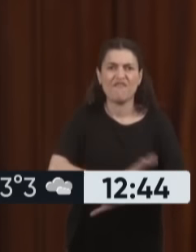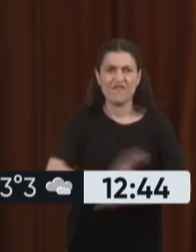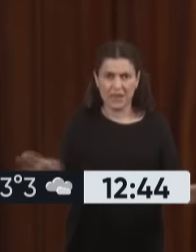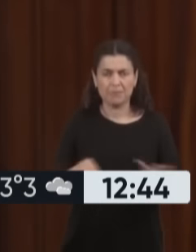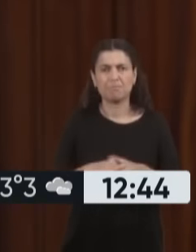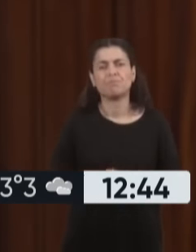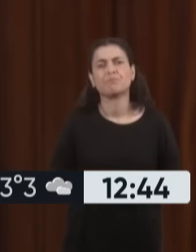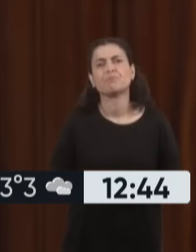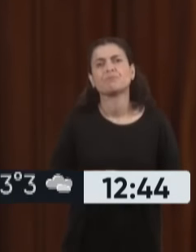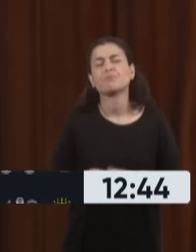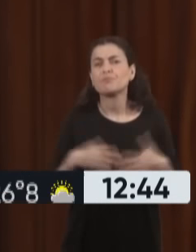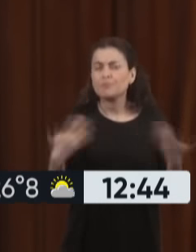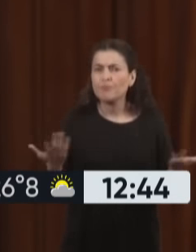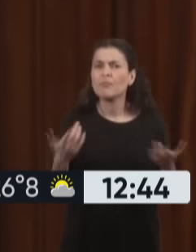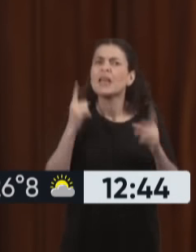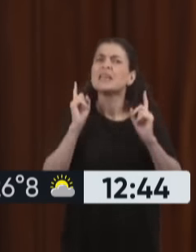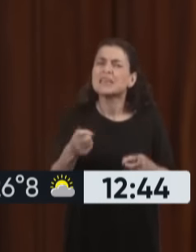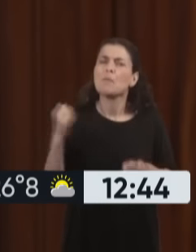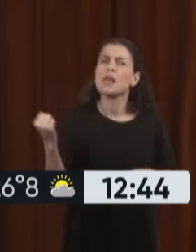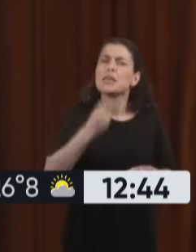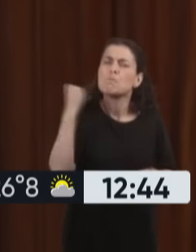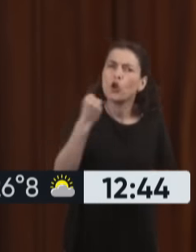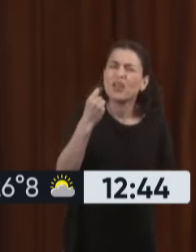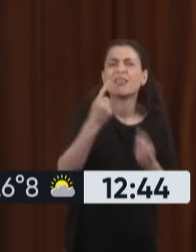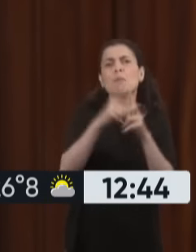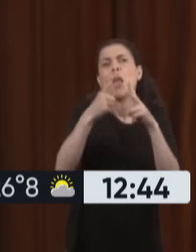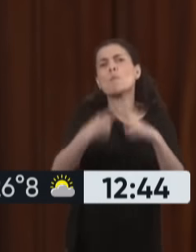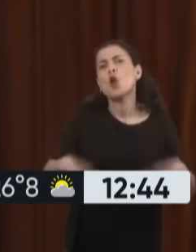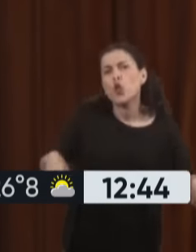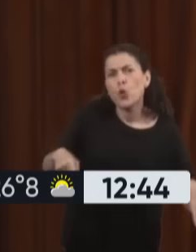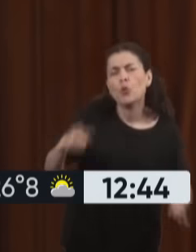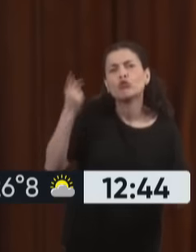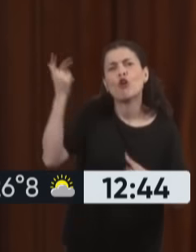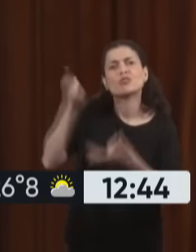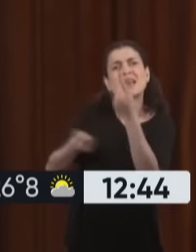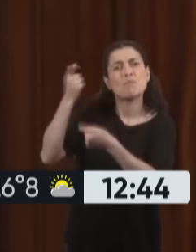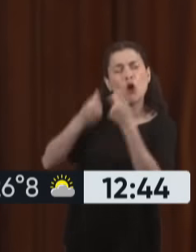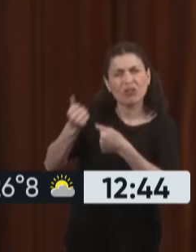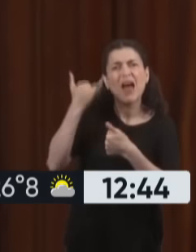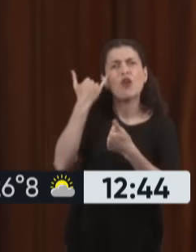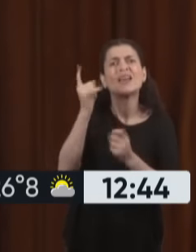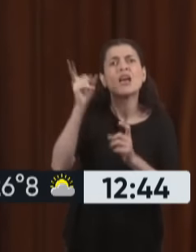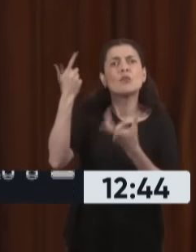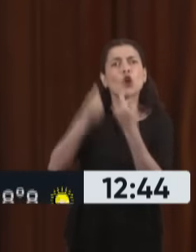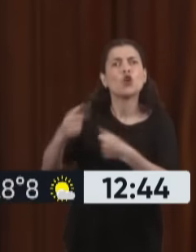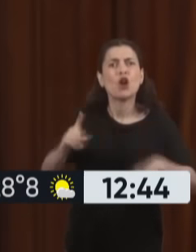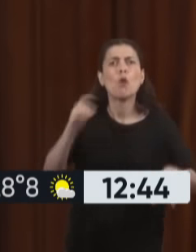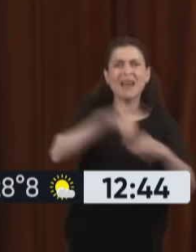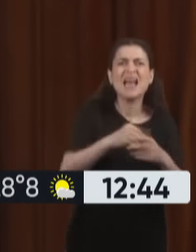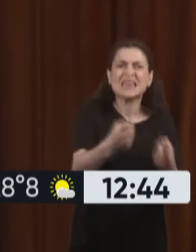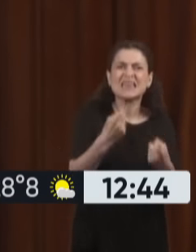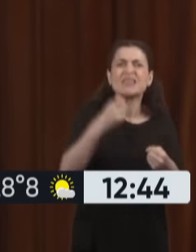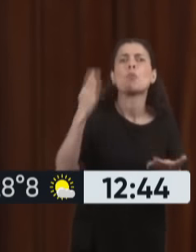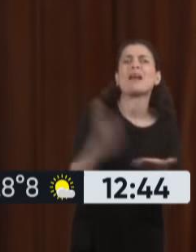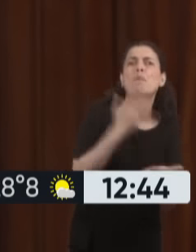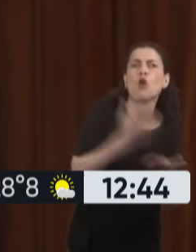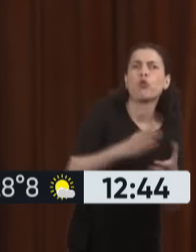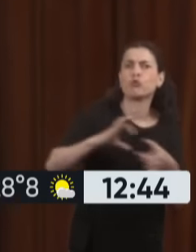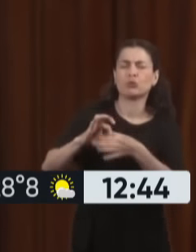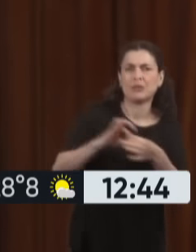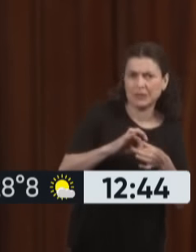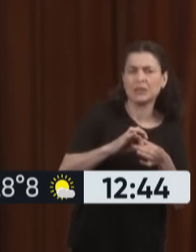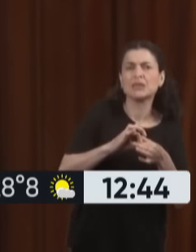importados. Cabe destacar que entre los productos importados se encuentra un sinfín de insumos productivos, o sea que esta medida ayuda a bajar